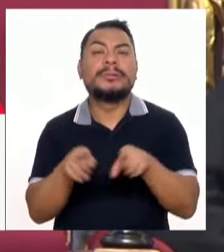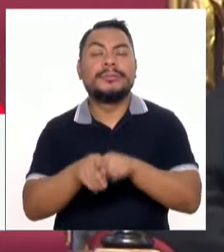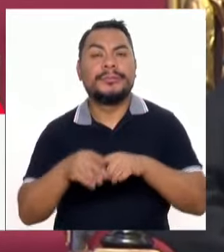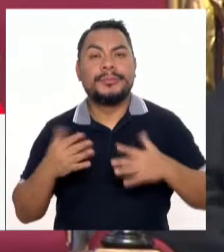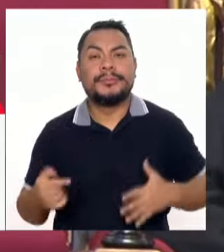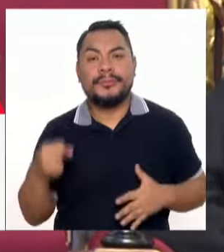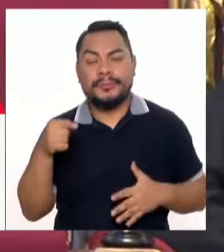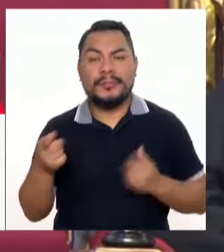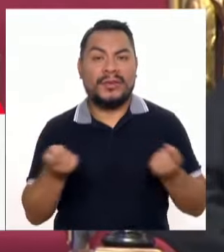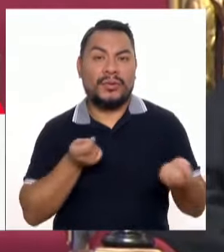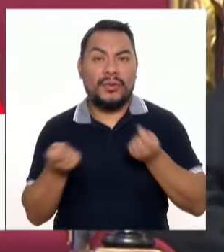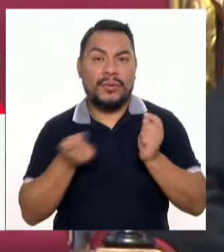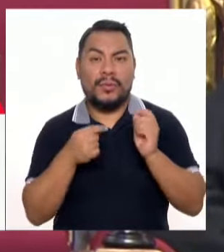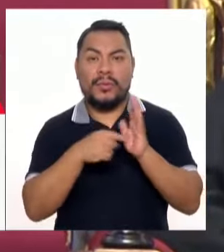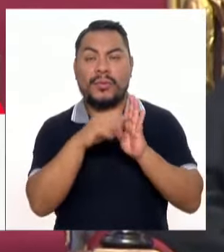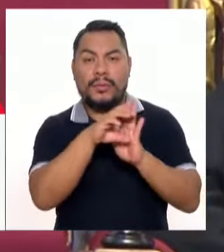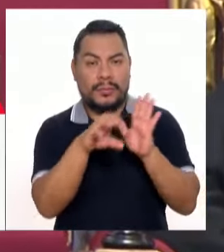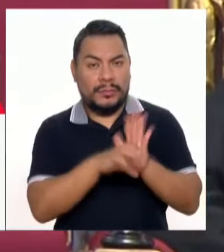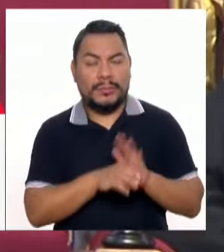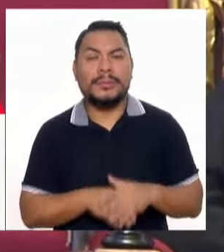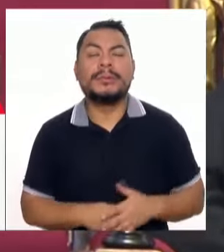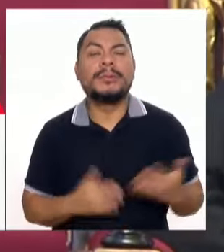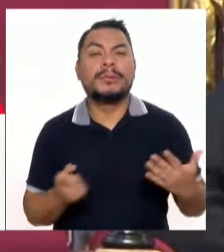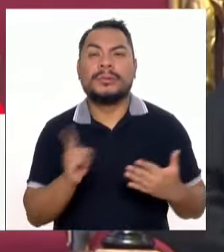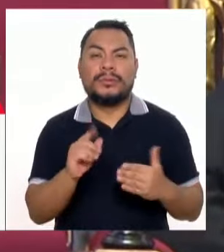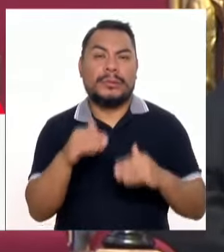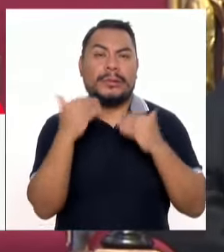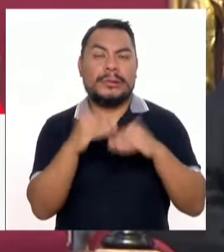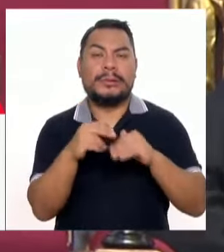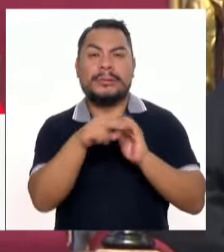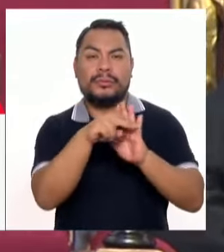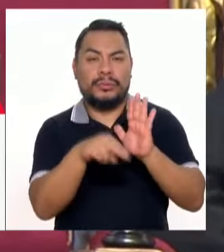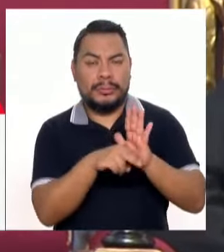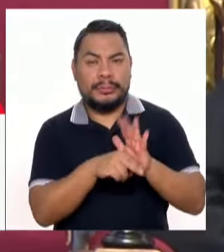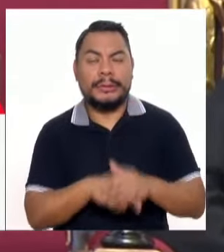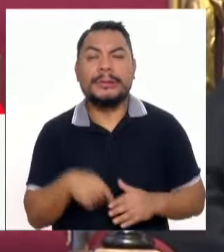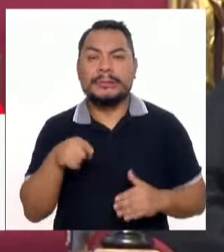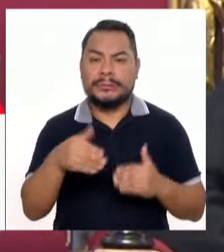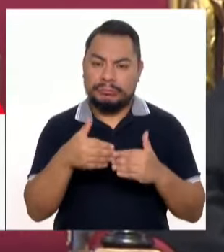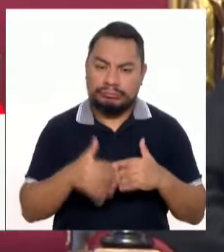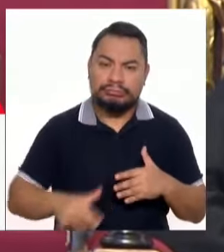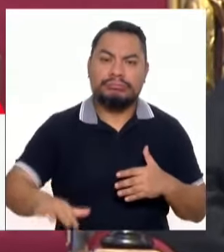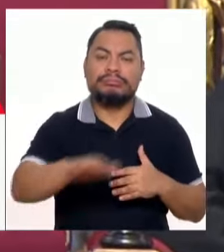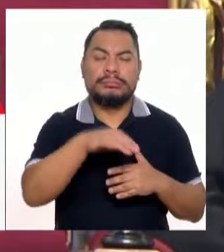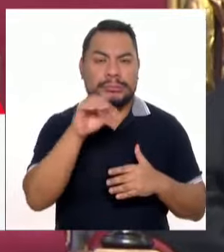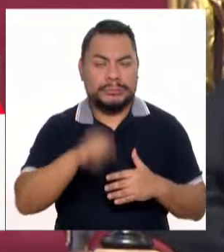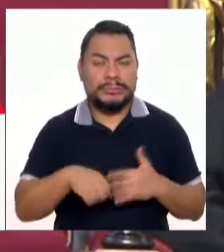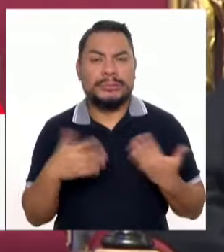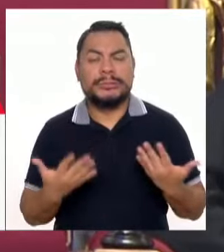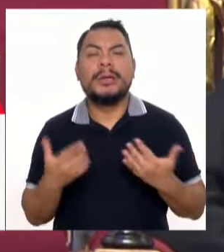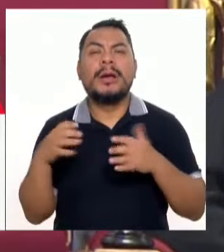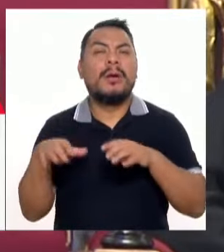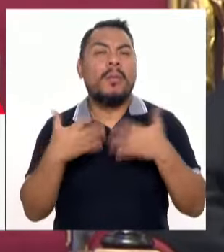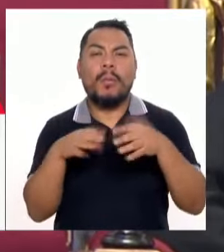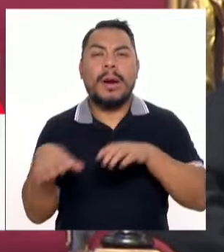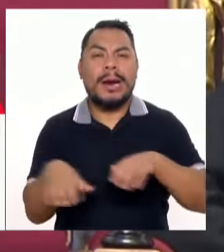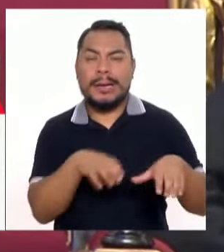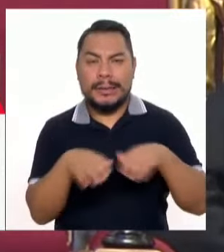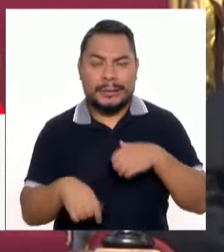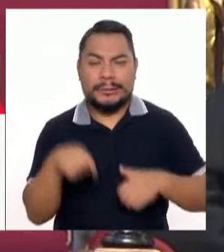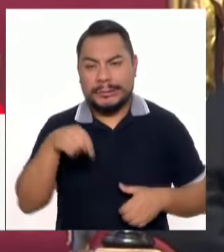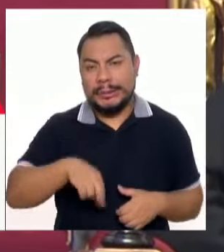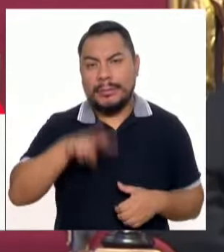este control constitucional no se limita a las normas, se extiende a todas las actuaciones